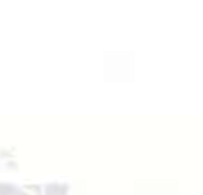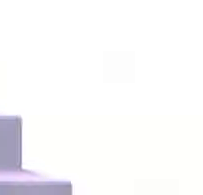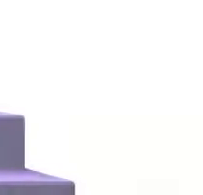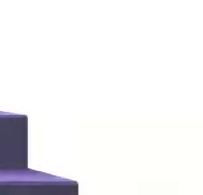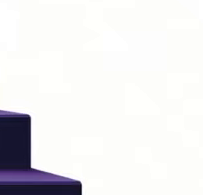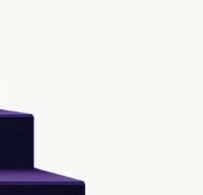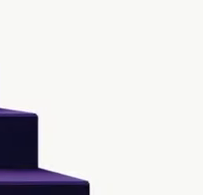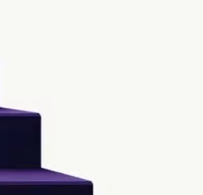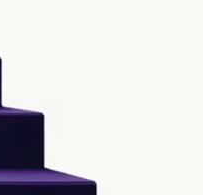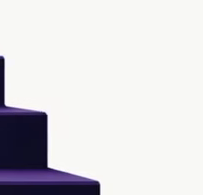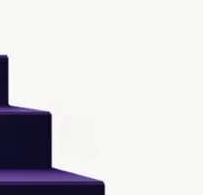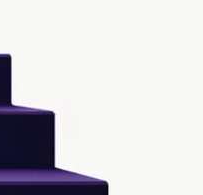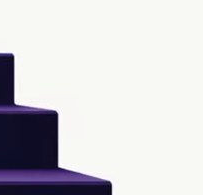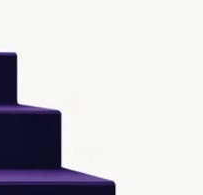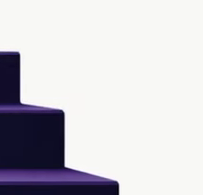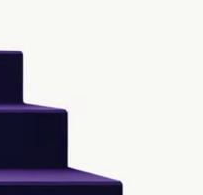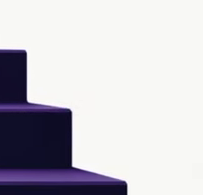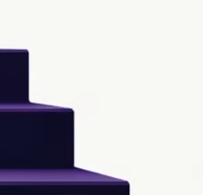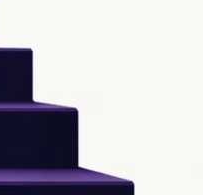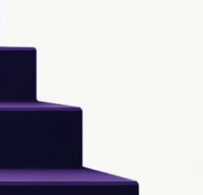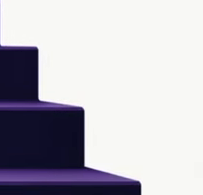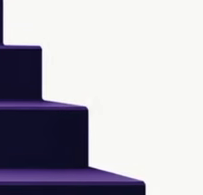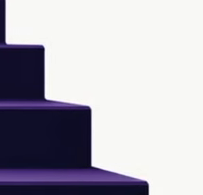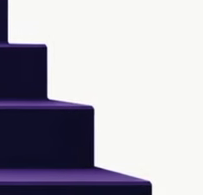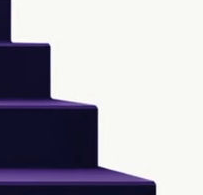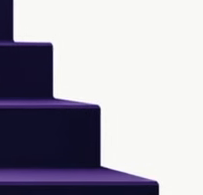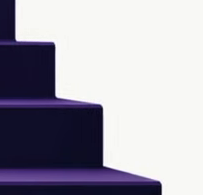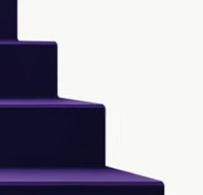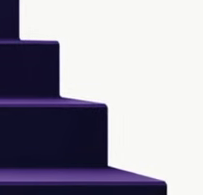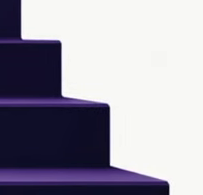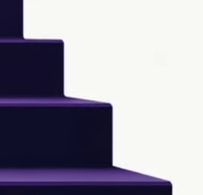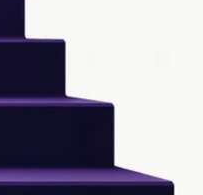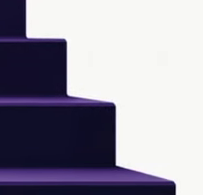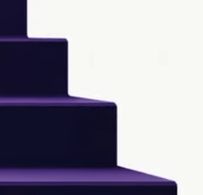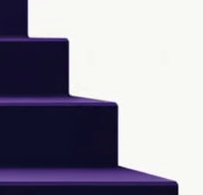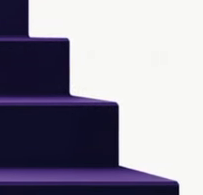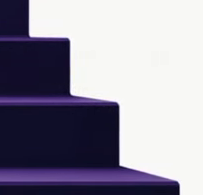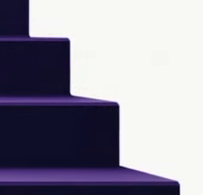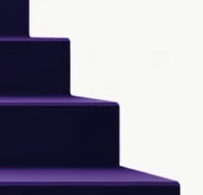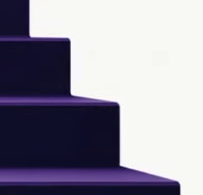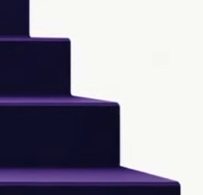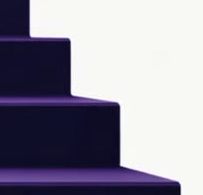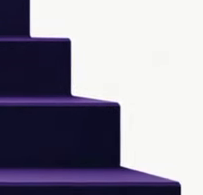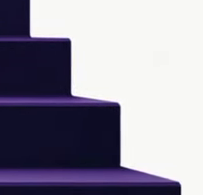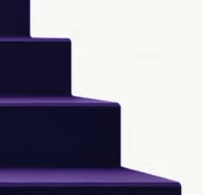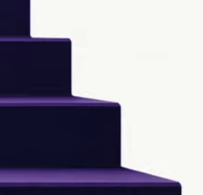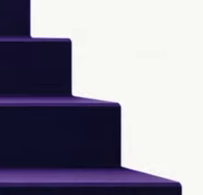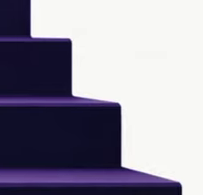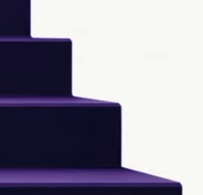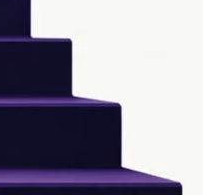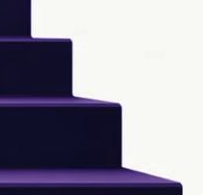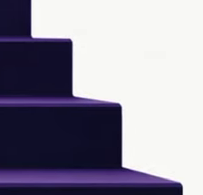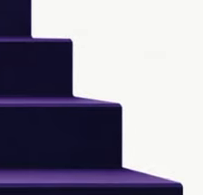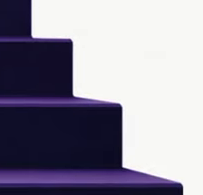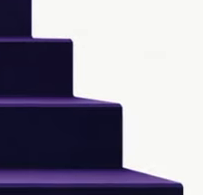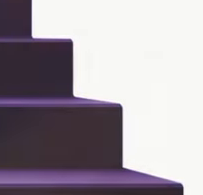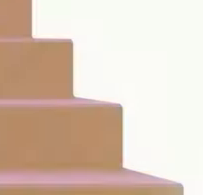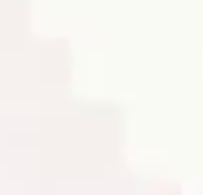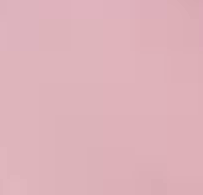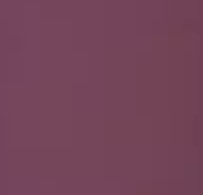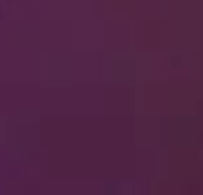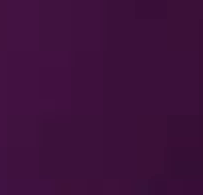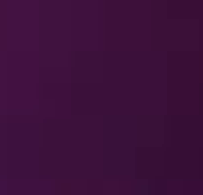del éxito. Espera las nuevas sedes y todos los detalles del nuevo